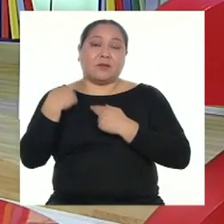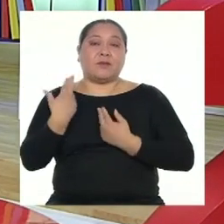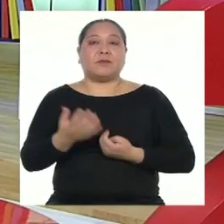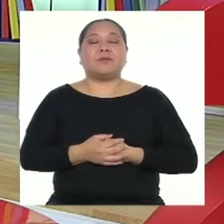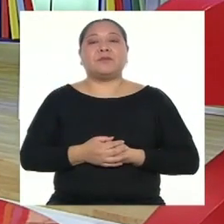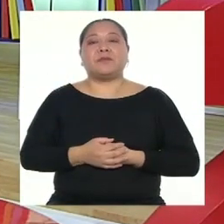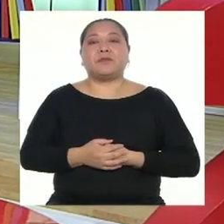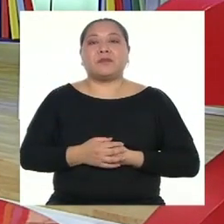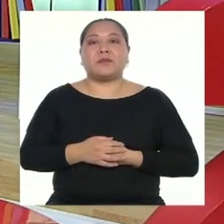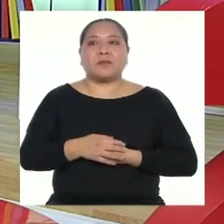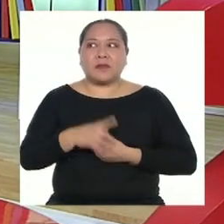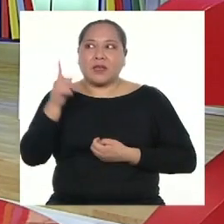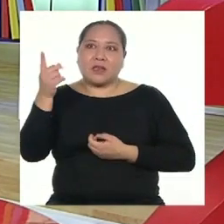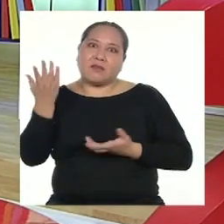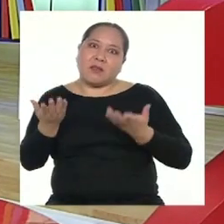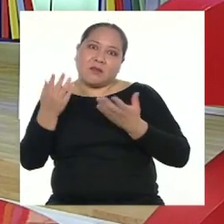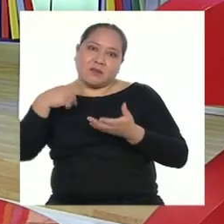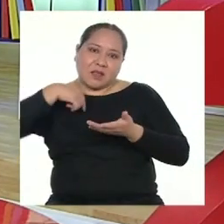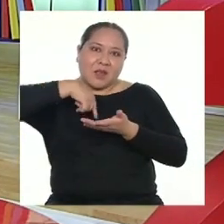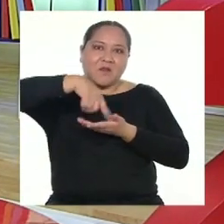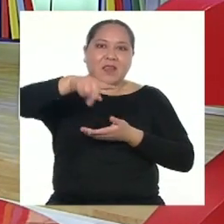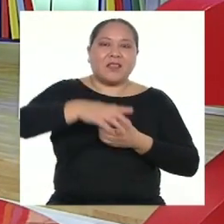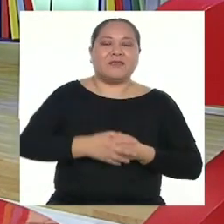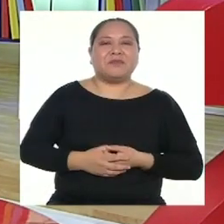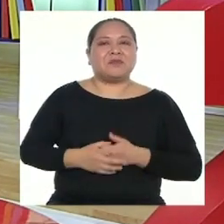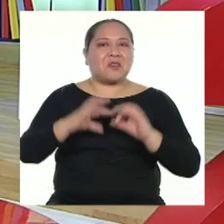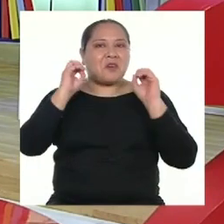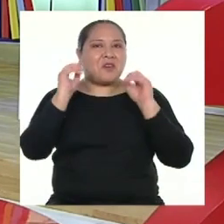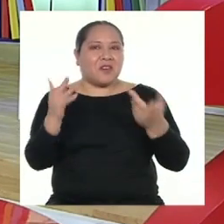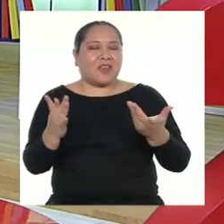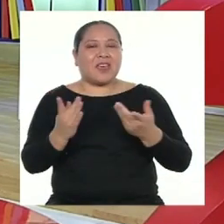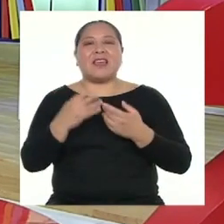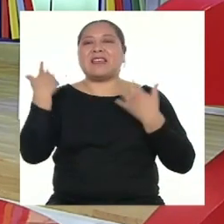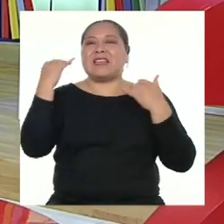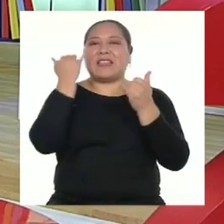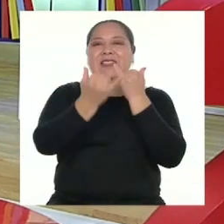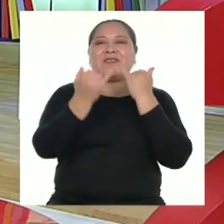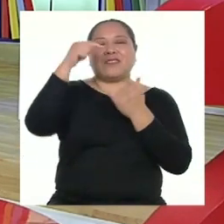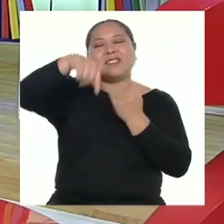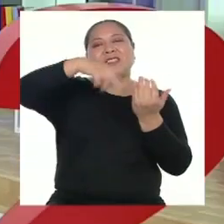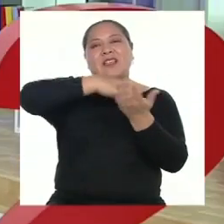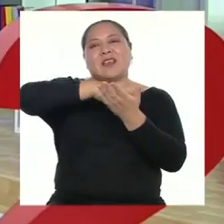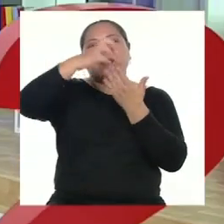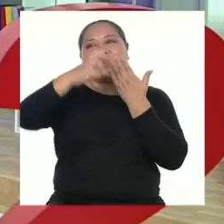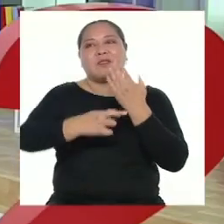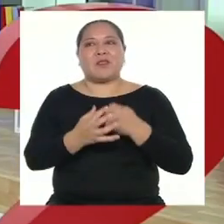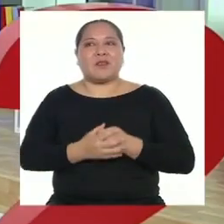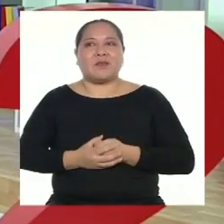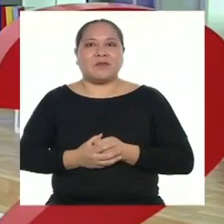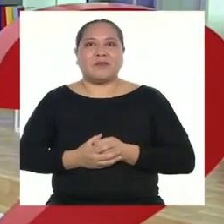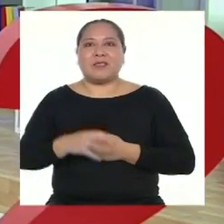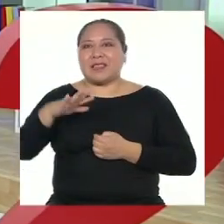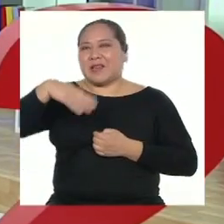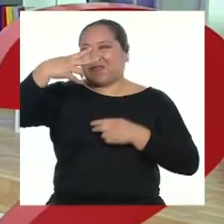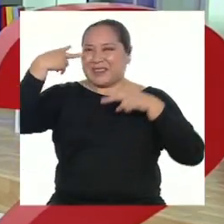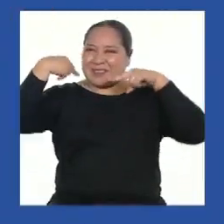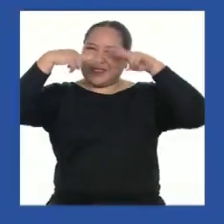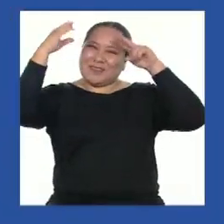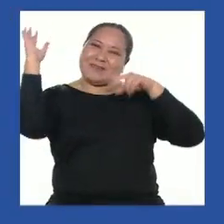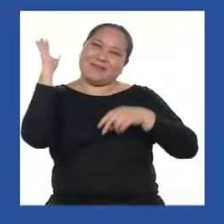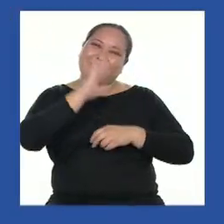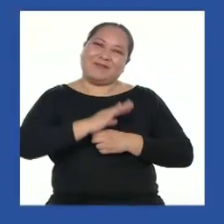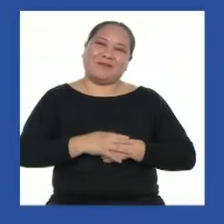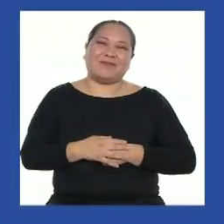que él se encargue de enviarlo. Muy bien, hemos llegado al final del programa de hoy. ¡Nos vemos pronto!